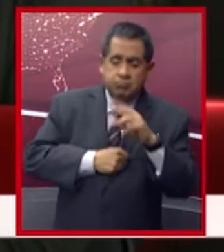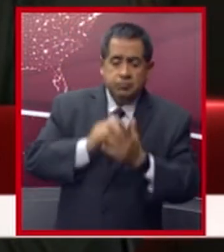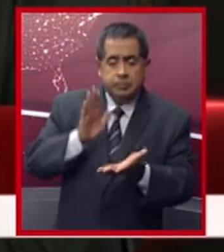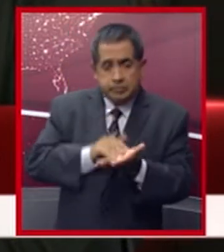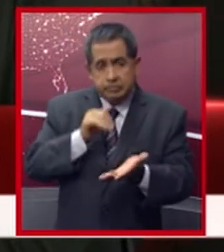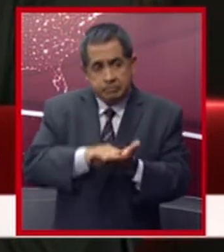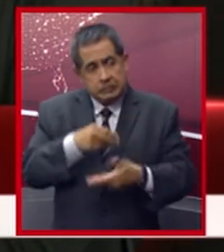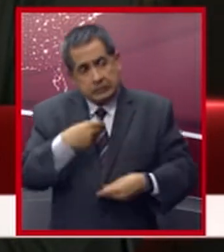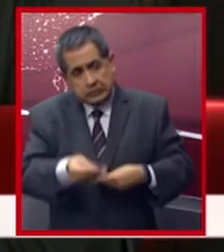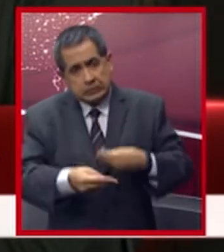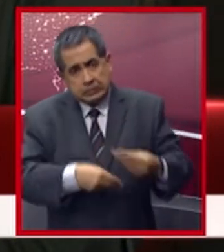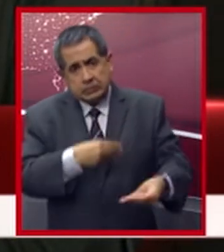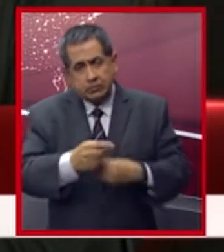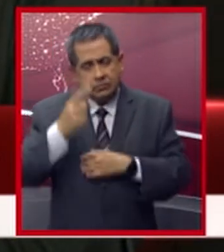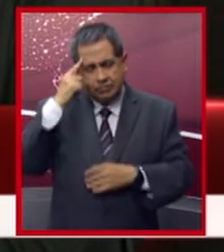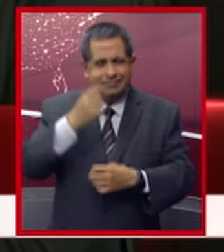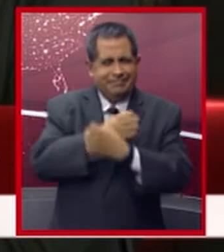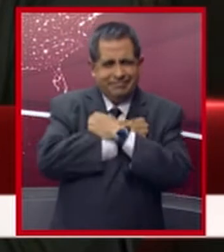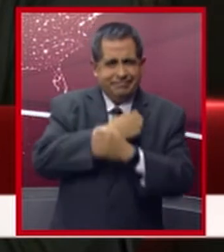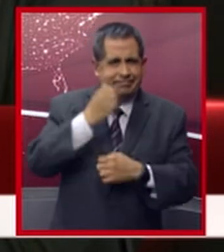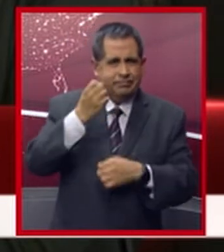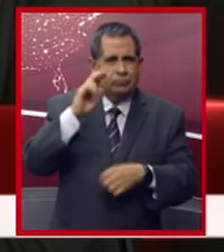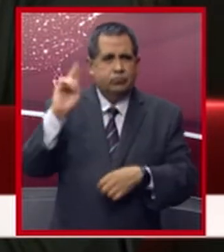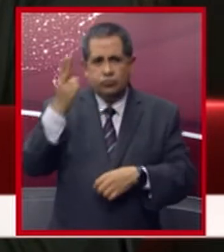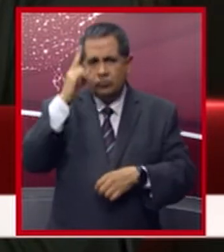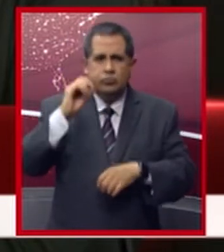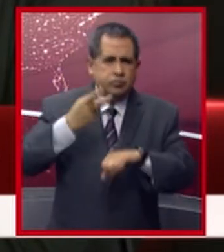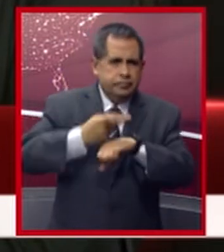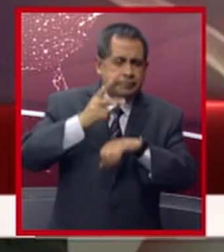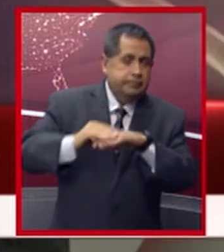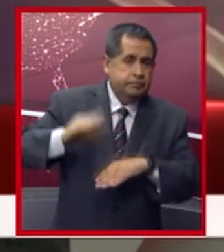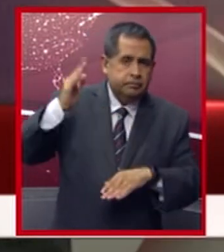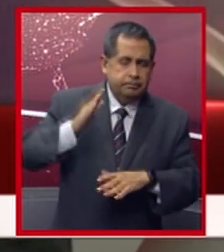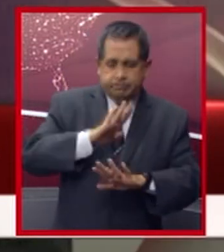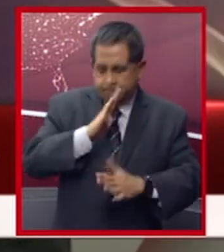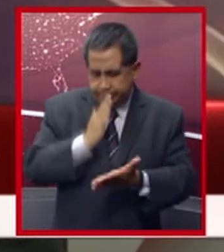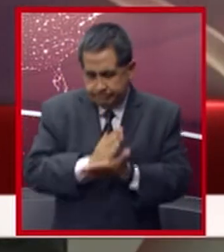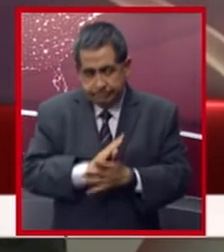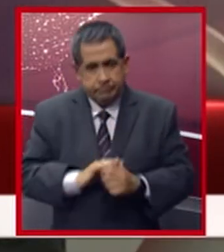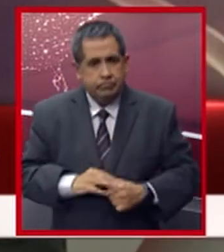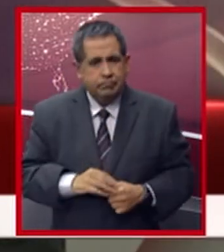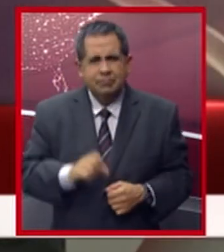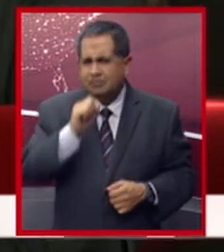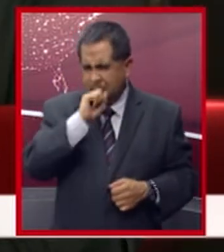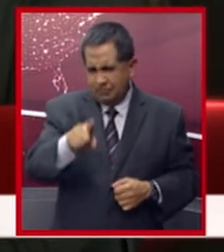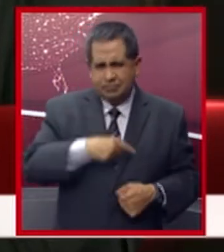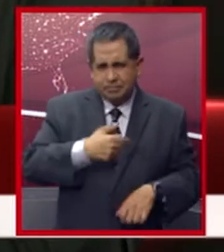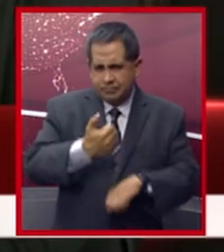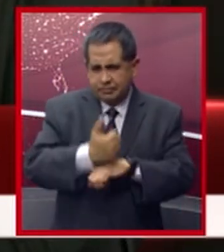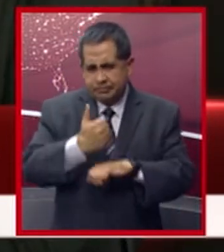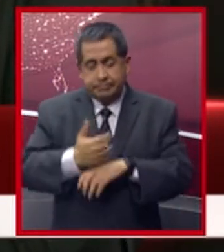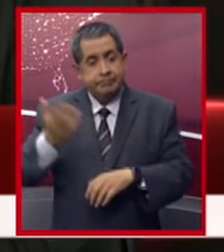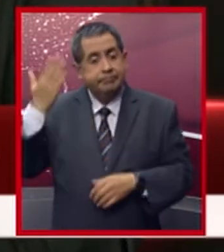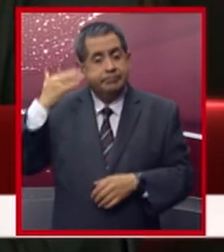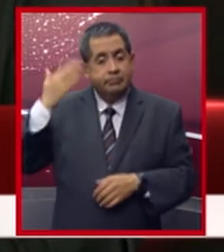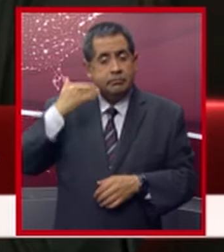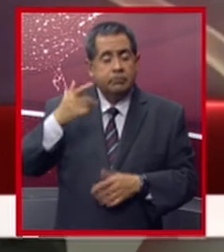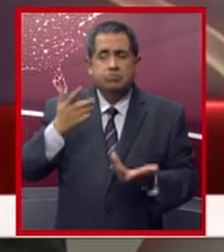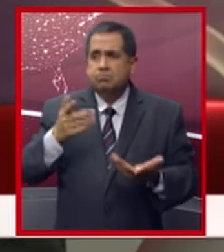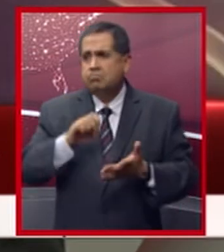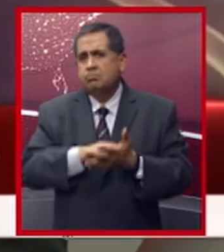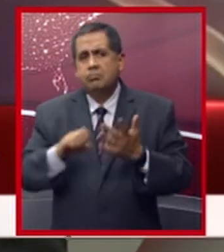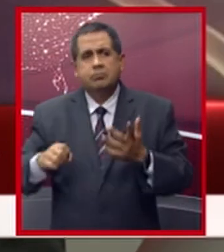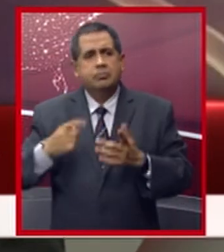estudios de educación media y superior en el país, incluso en las primarias. Llegabas a